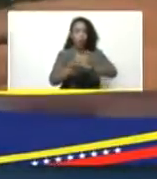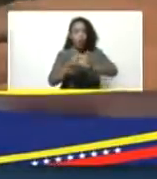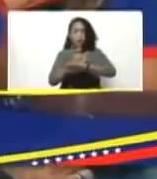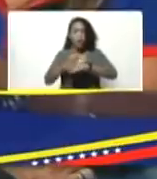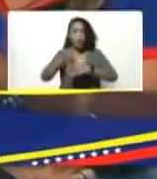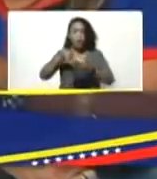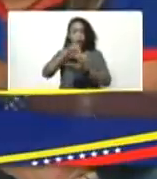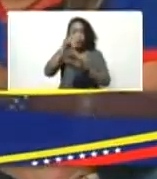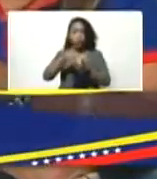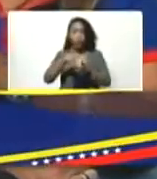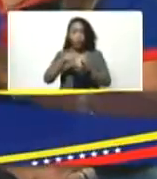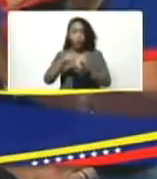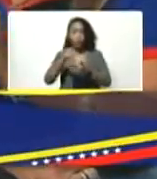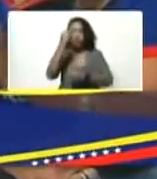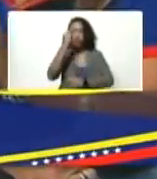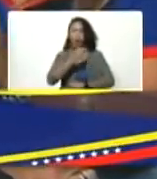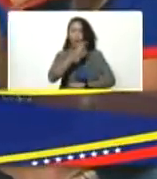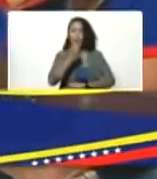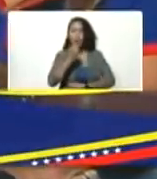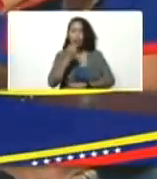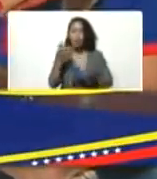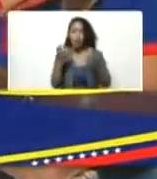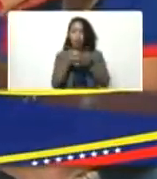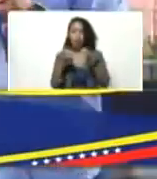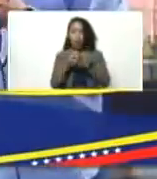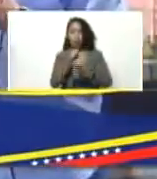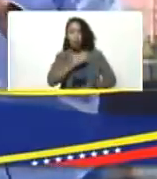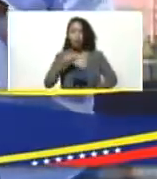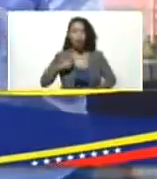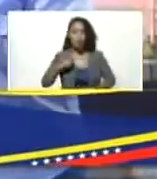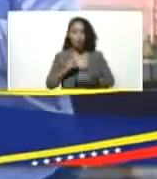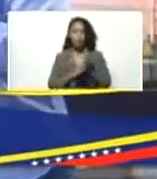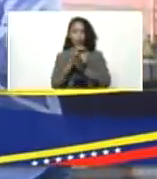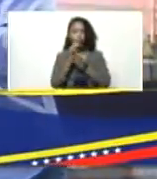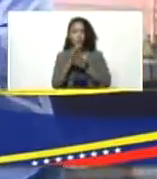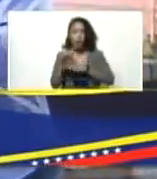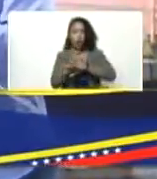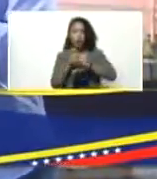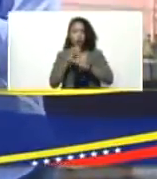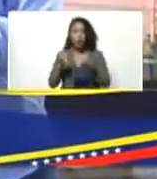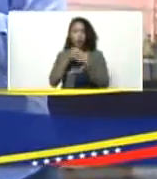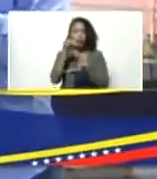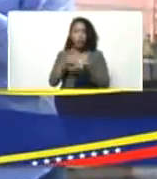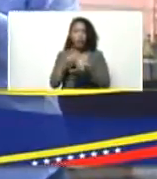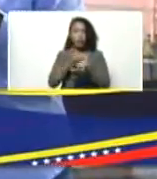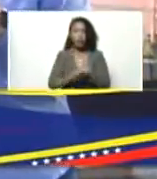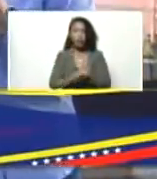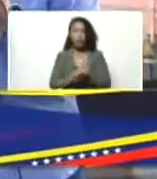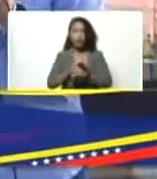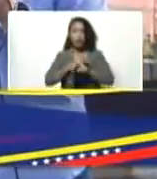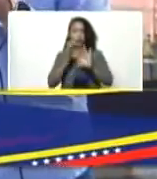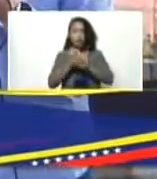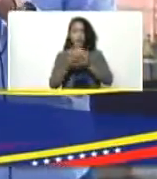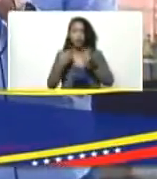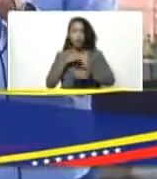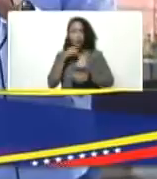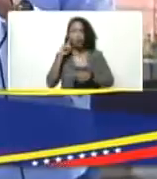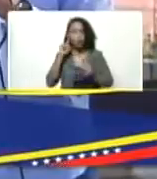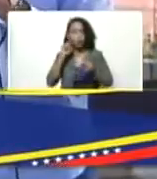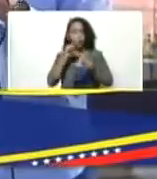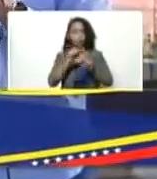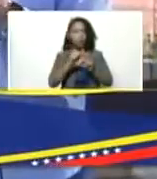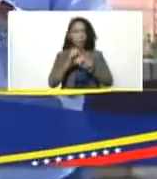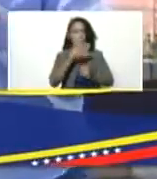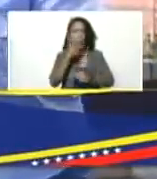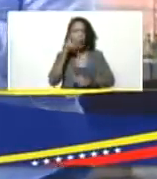nacional, el compromiso del sector privado, los emprendedores y el gobierno nacional, definitivamente estamos enrumbados a un